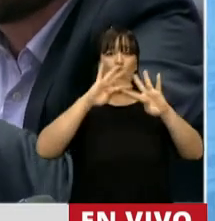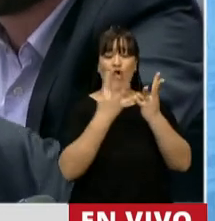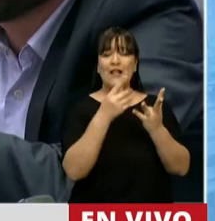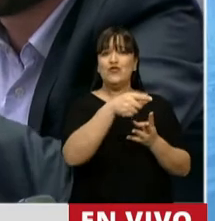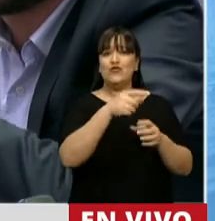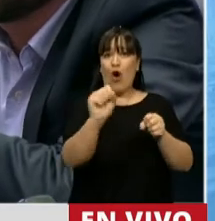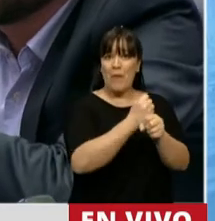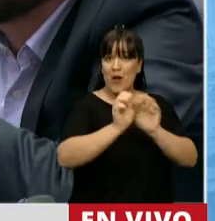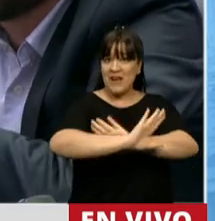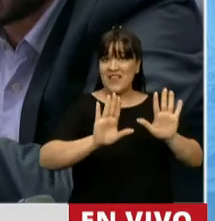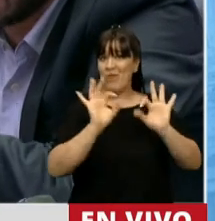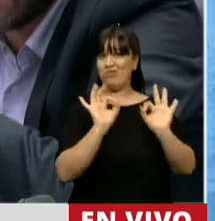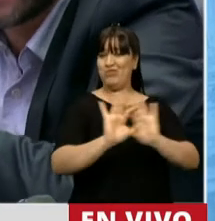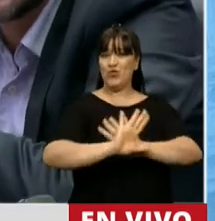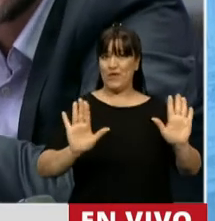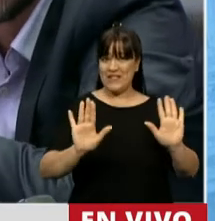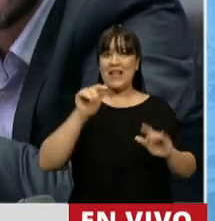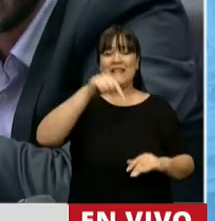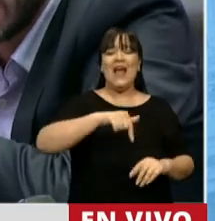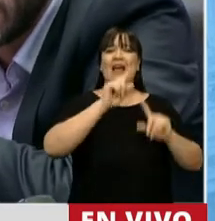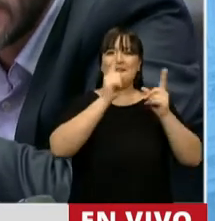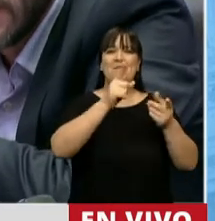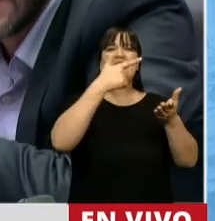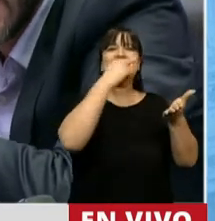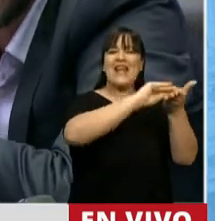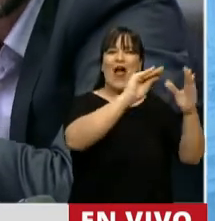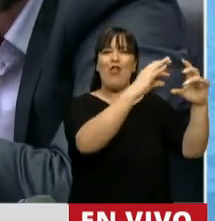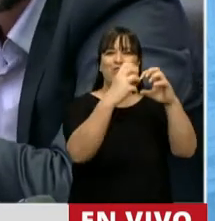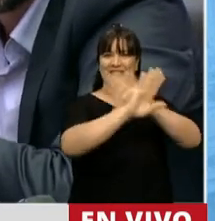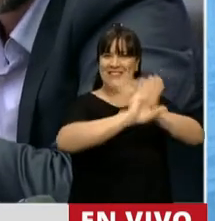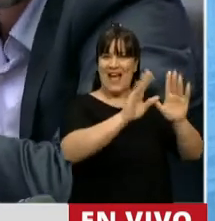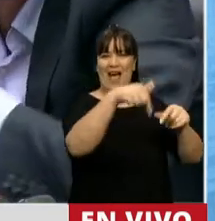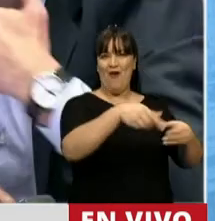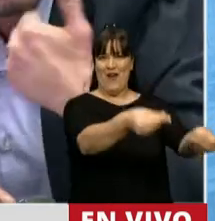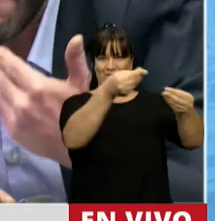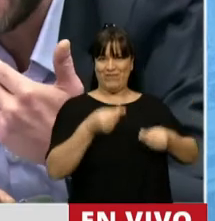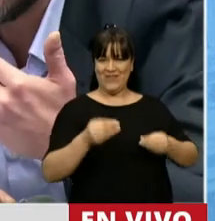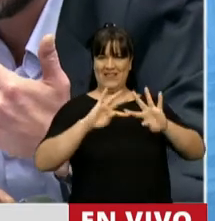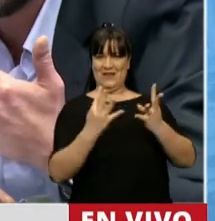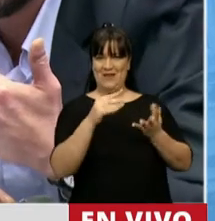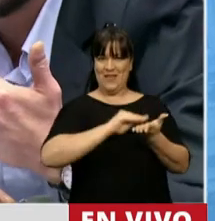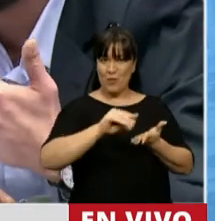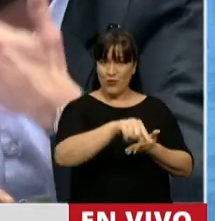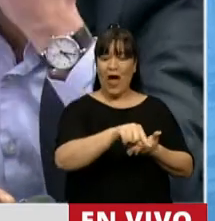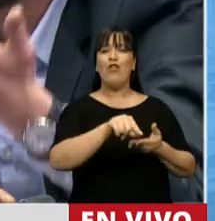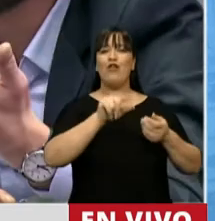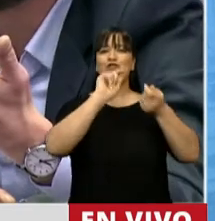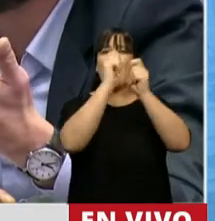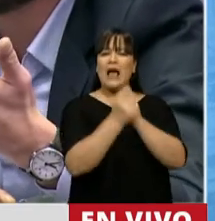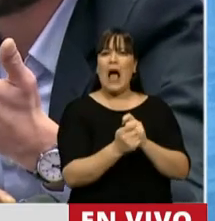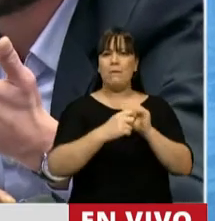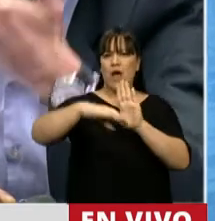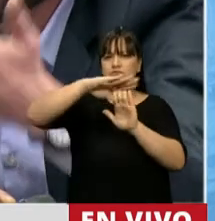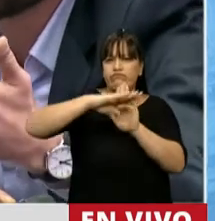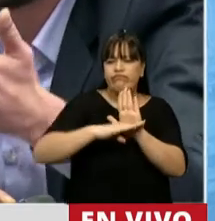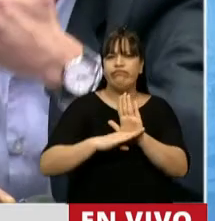en revisión, remitido por el Senado, realizando en esta honorable Cámara, se cambian las